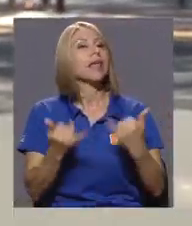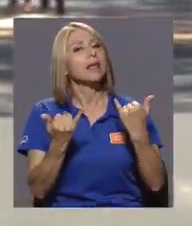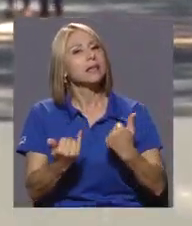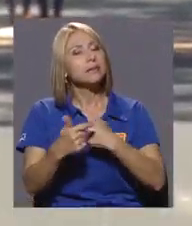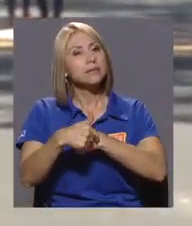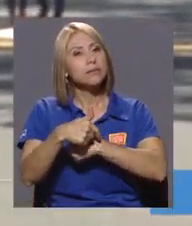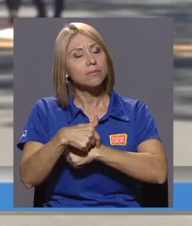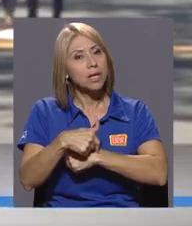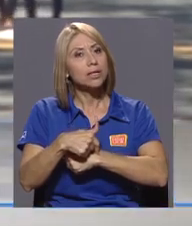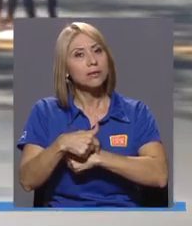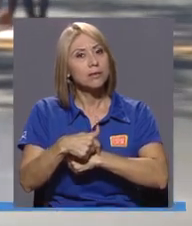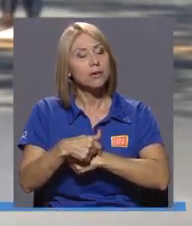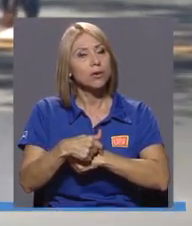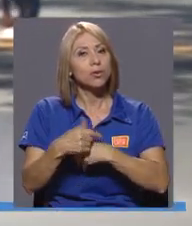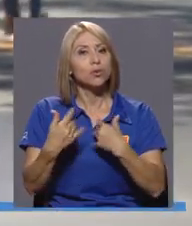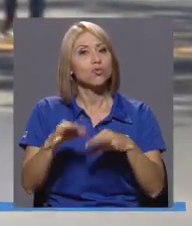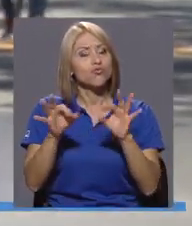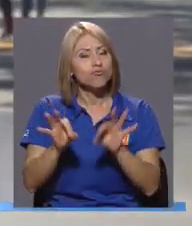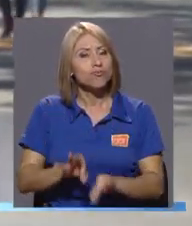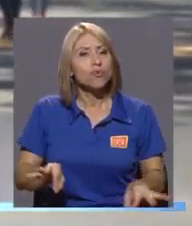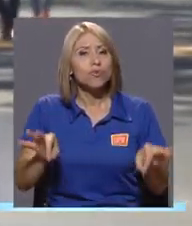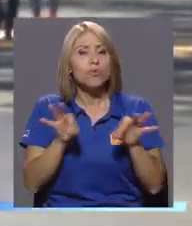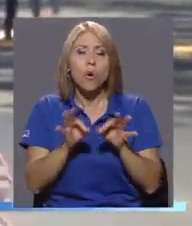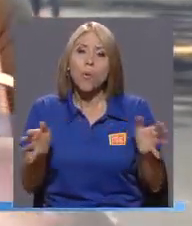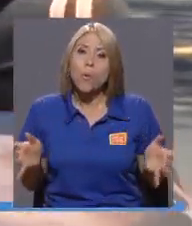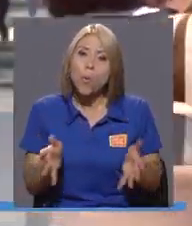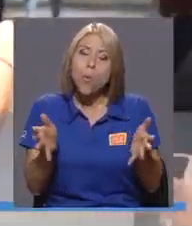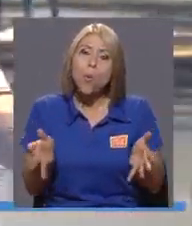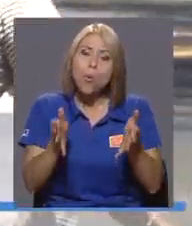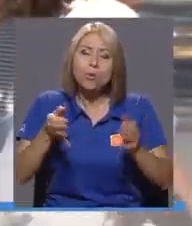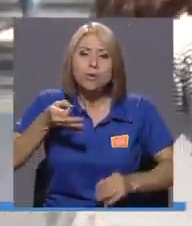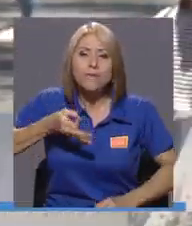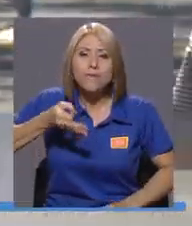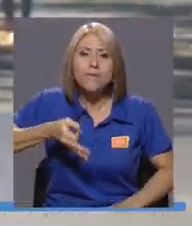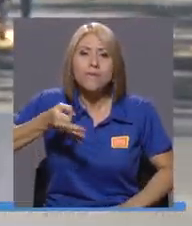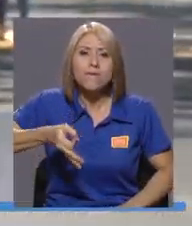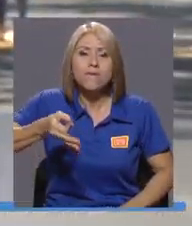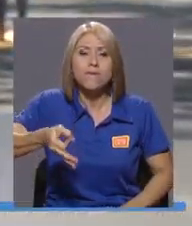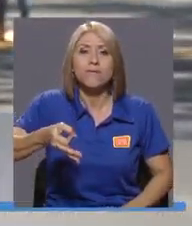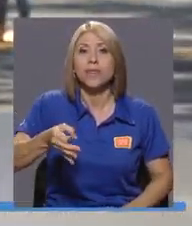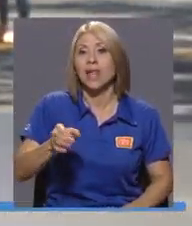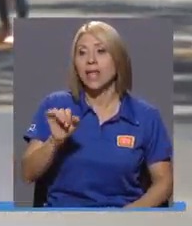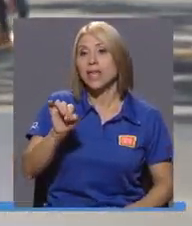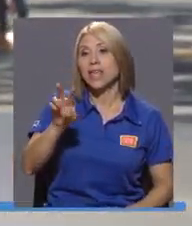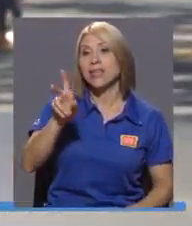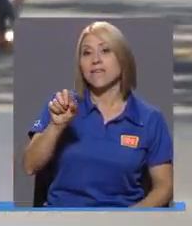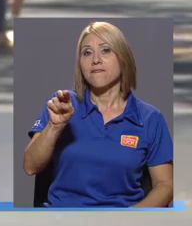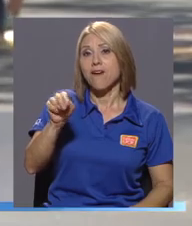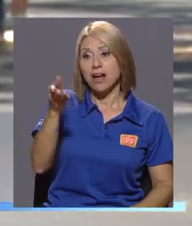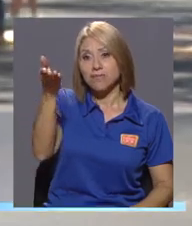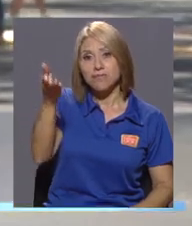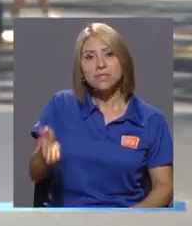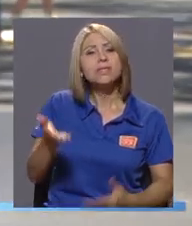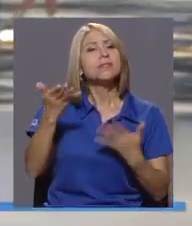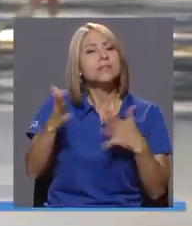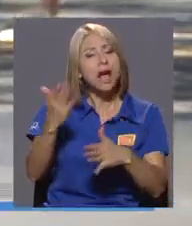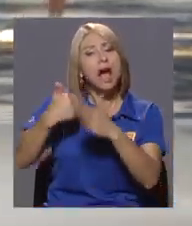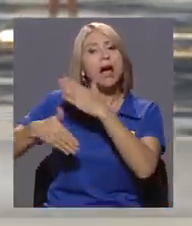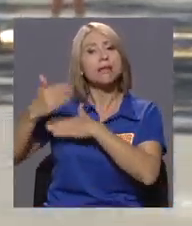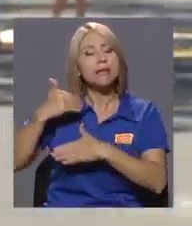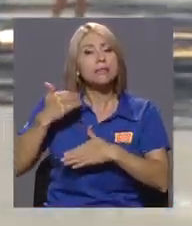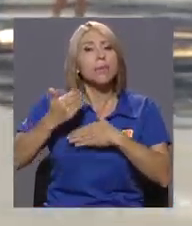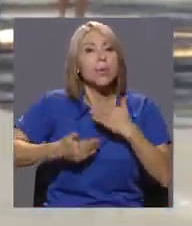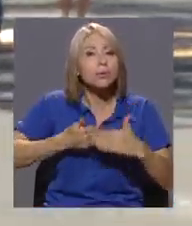sido la clave, la motivación diaria. Iván es un muchacho que ya ha pasado por diferentes procesos en la